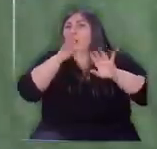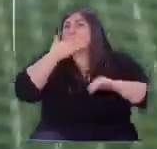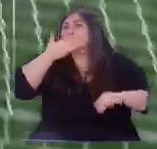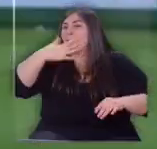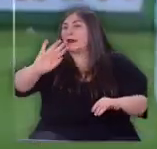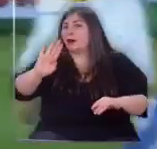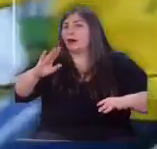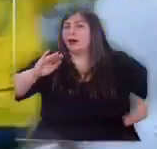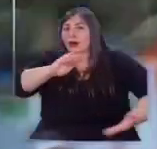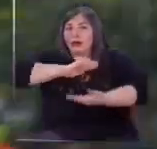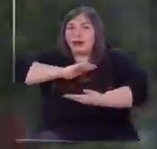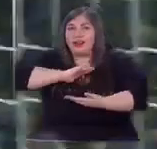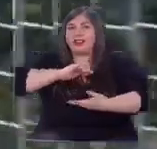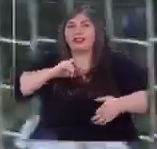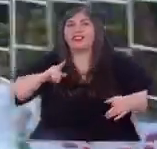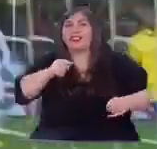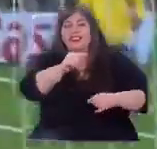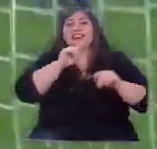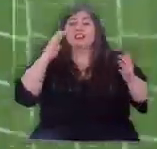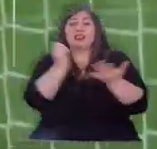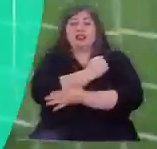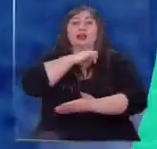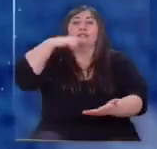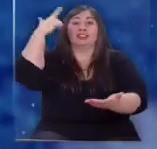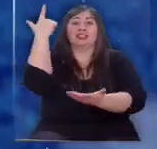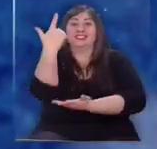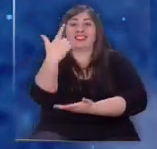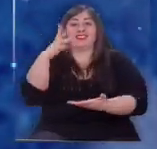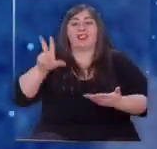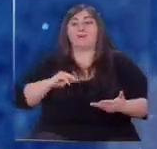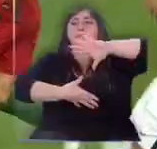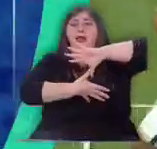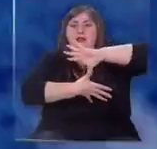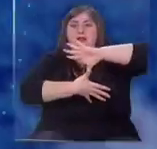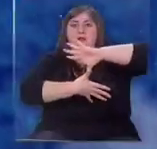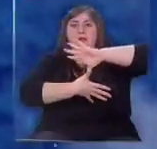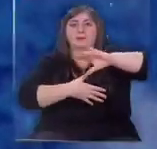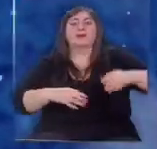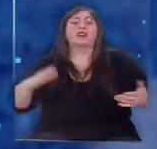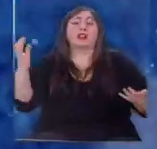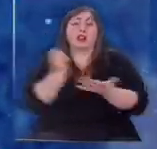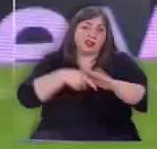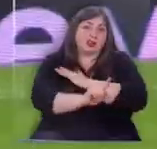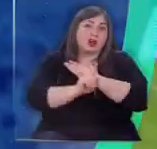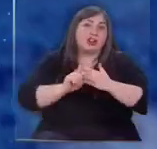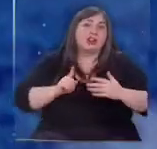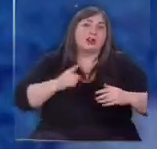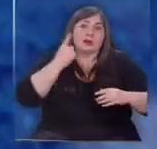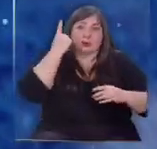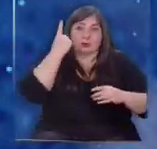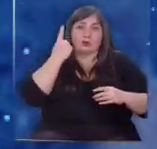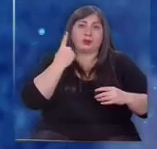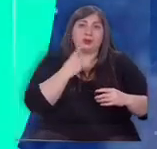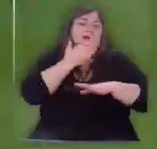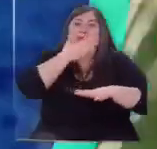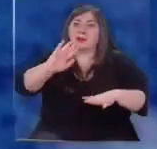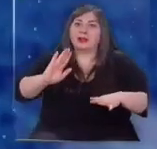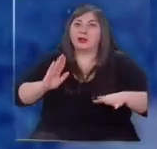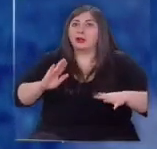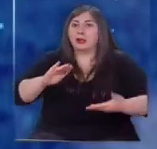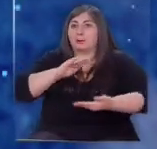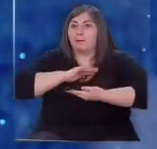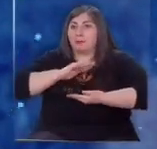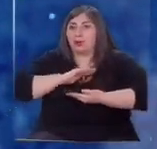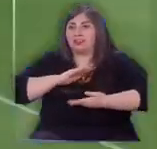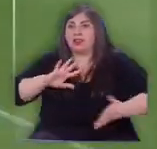portero de la liga, logró el título de campeón con 7 títulos que logró en el Barcelona. En 2015 tuvo récord de imbatibilidad a